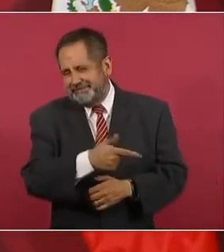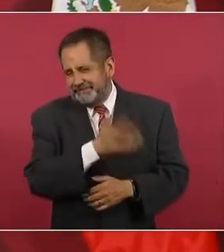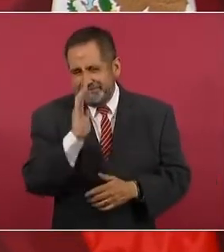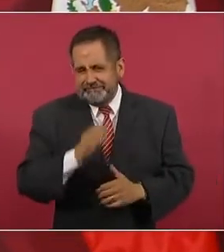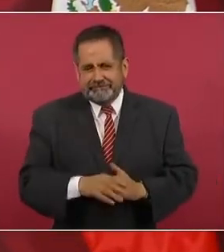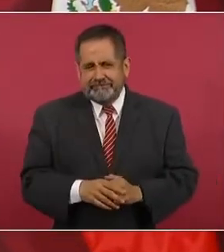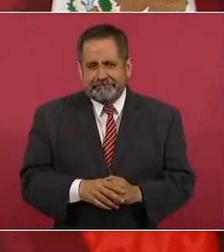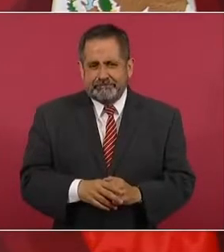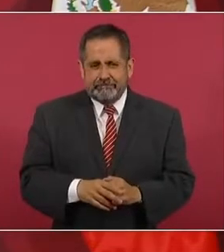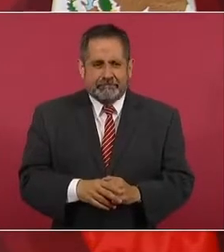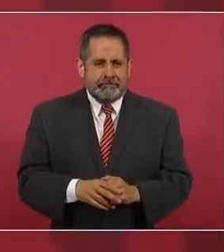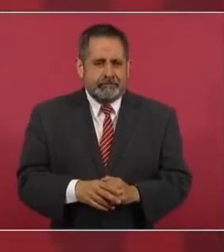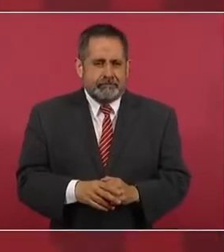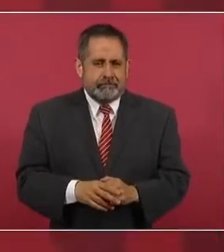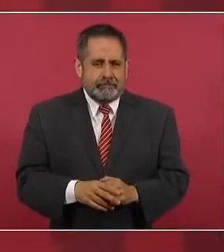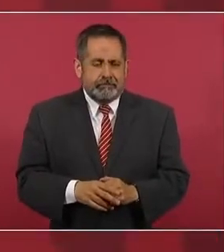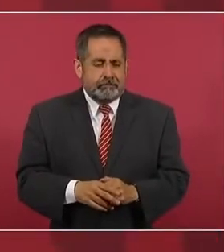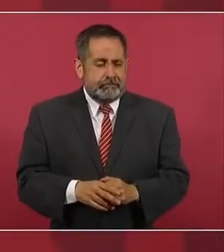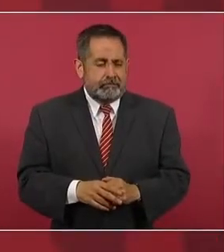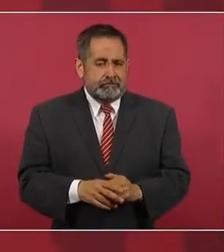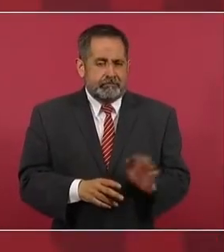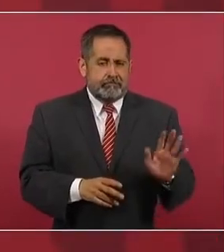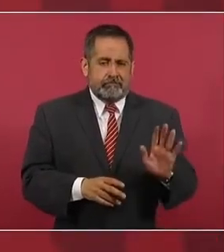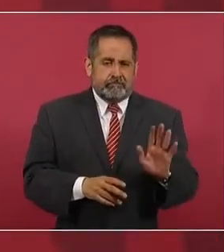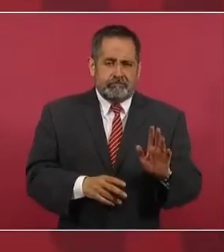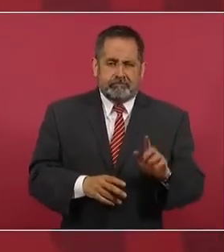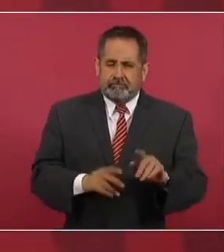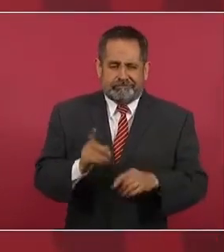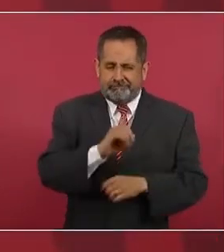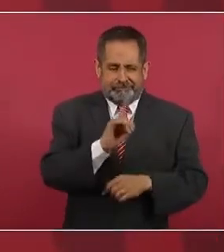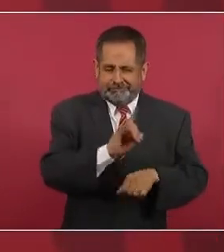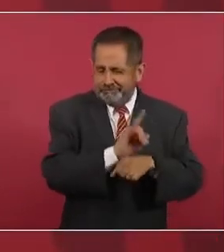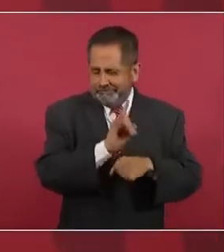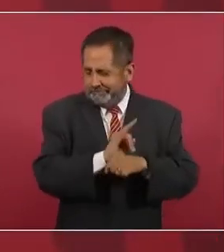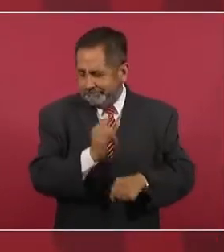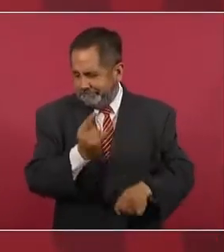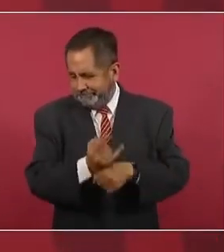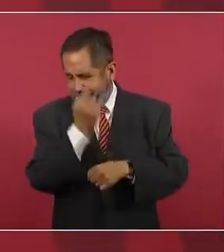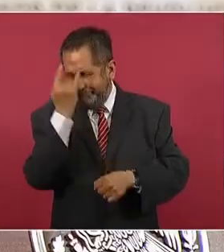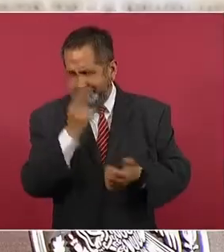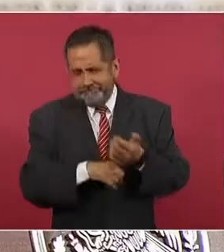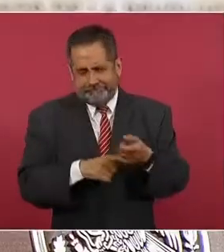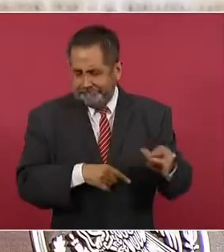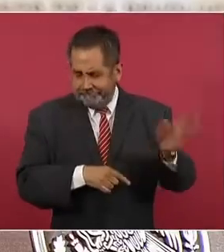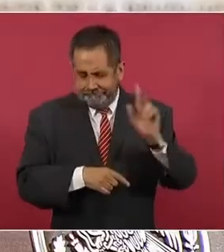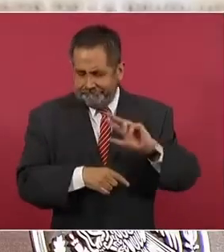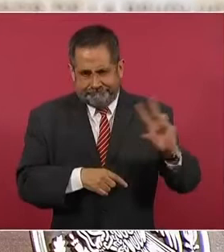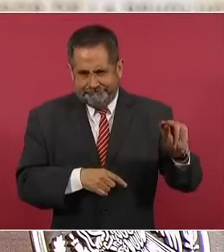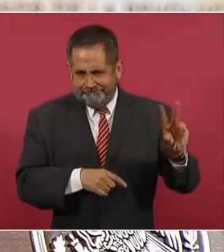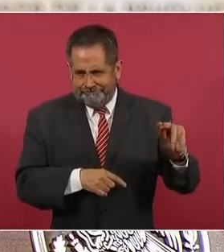Que se vayan con ese cuento a otro lado.